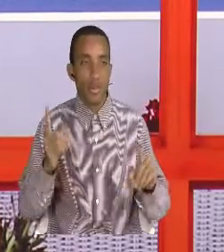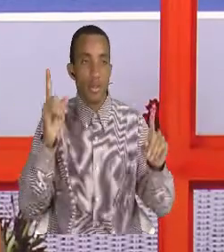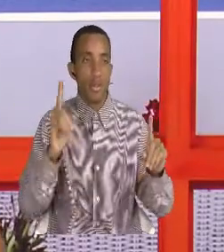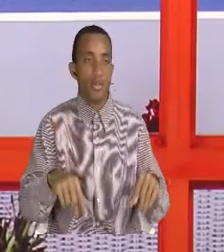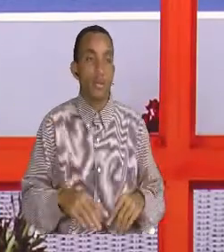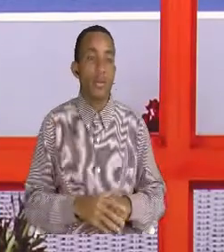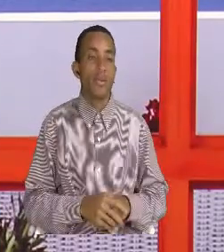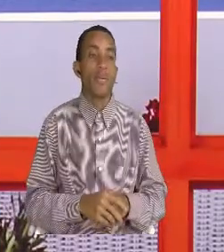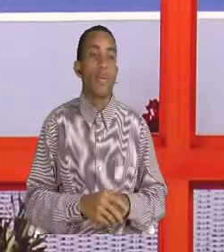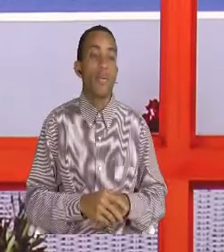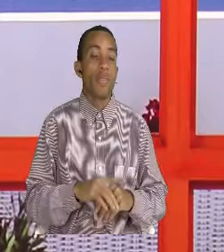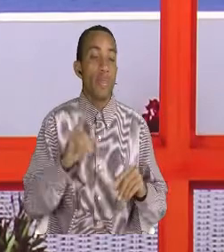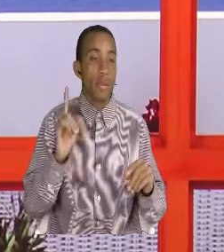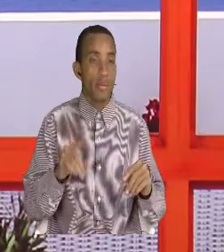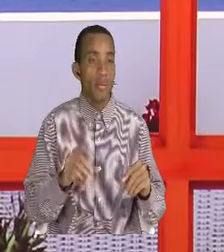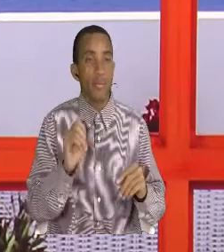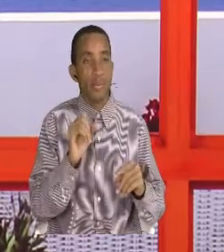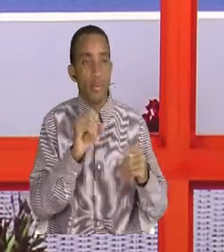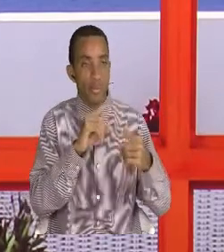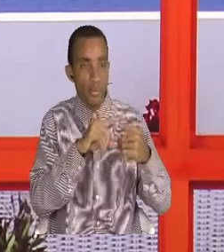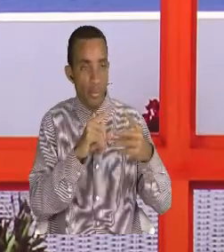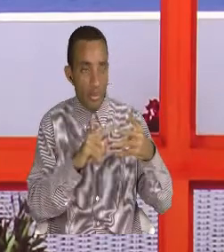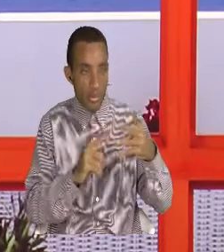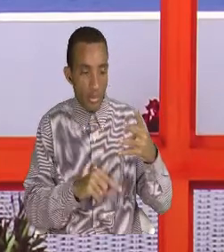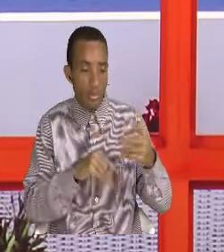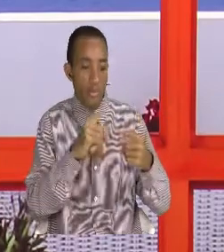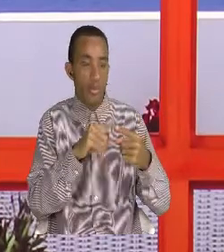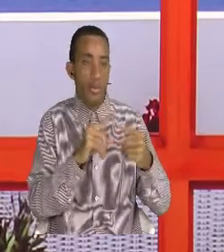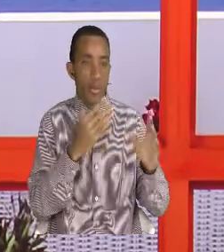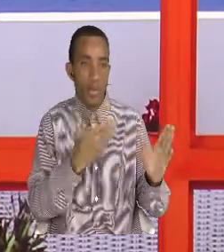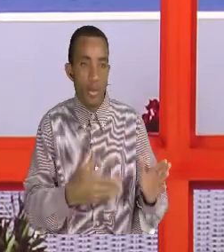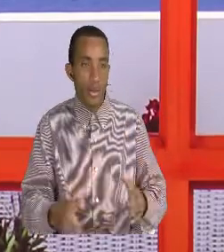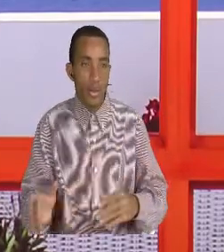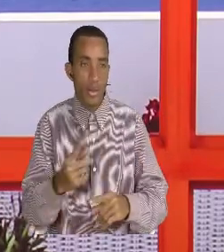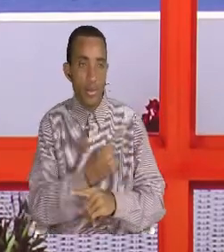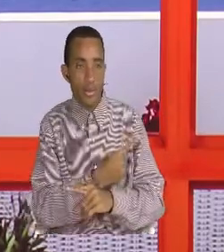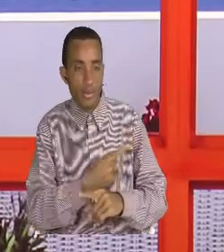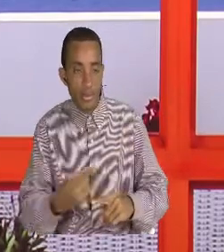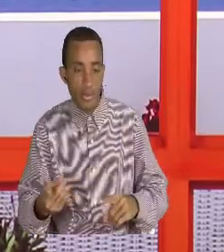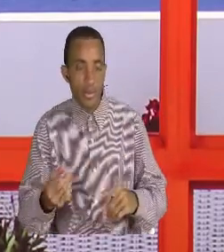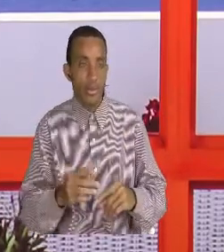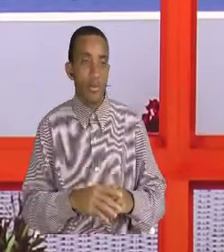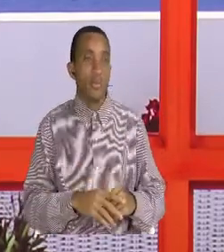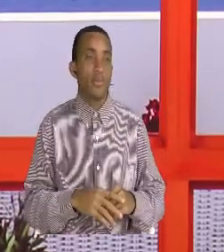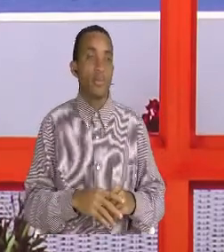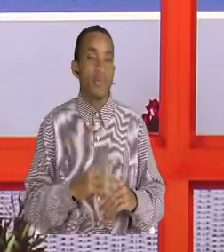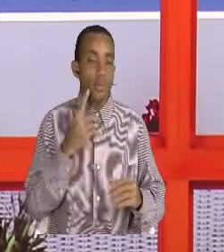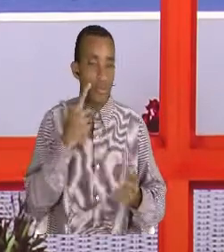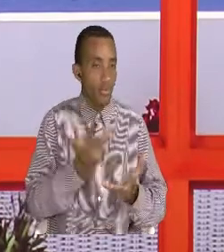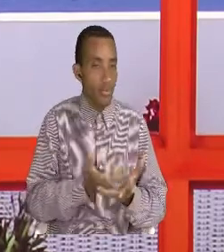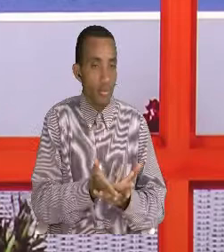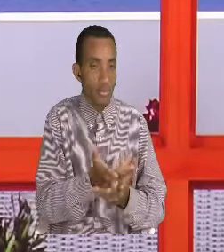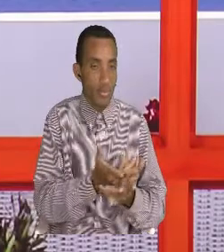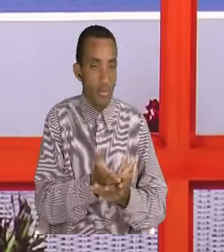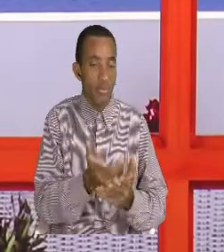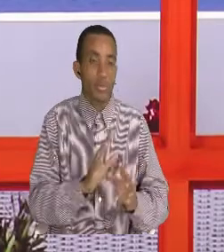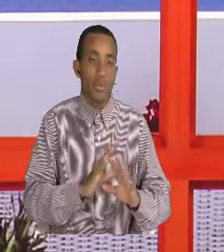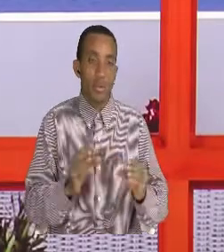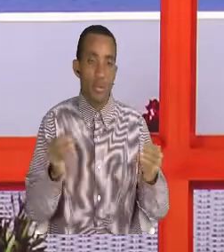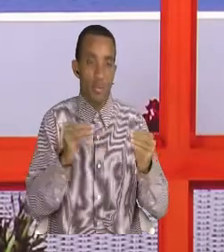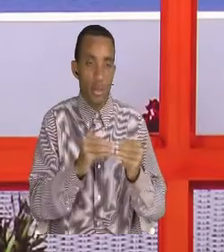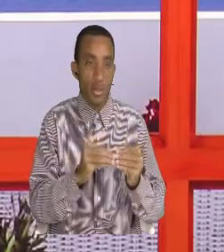para eso nos puede servir una de las primeras opciones, que es planificar la semana. Entonces, ahí está la recomendación. Hay muchas cosas más que podemos